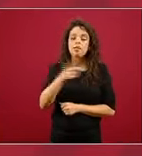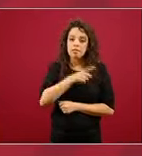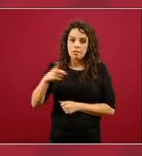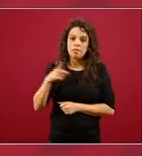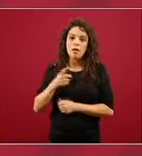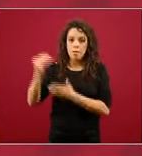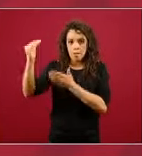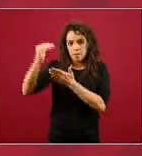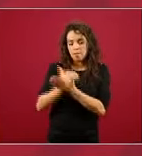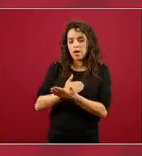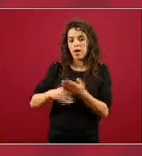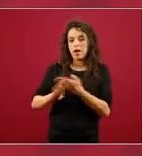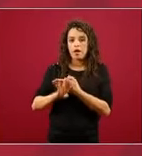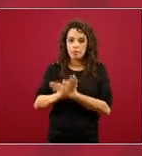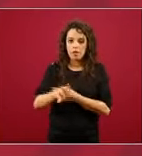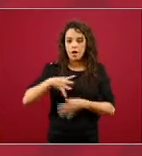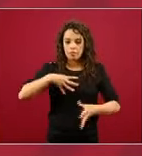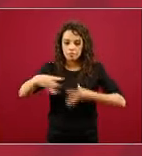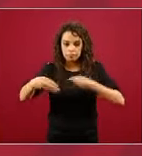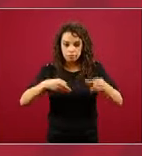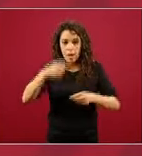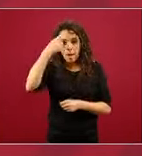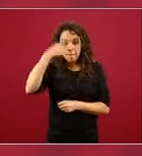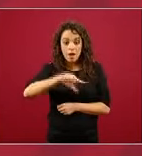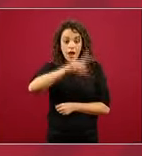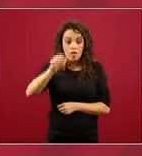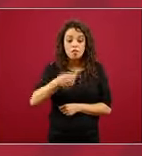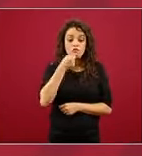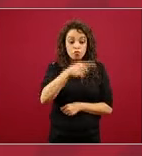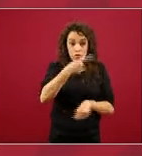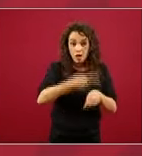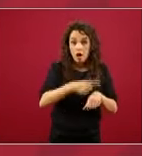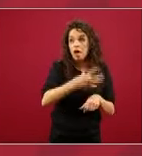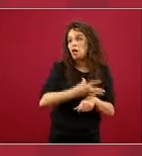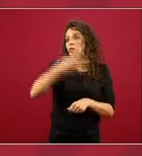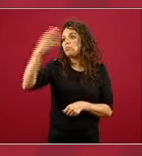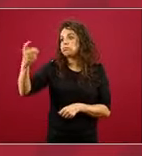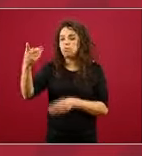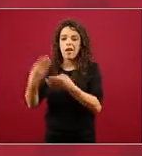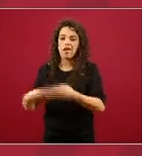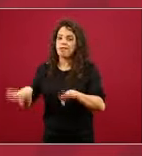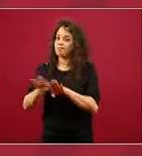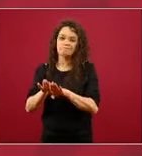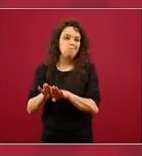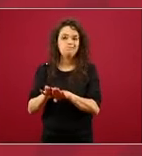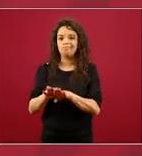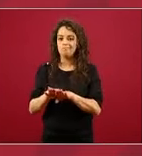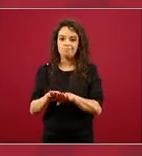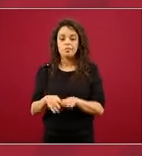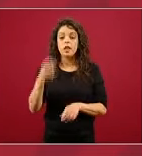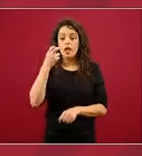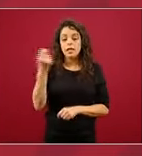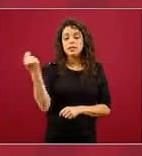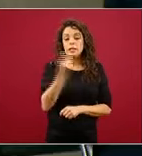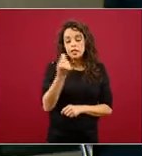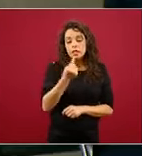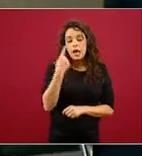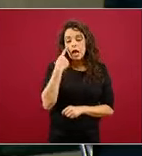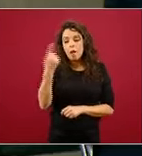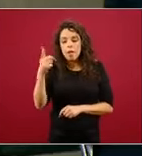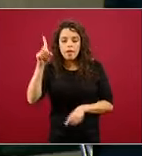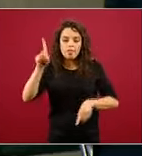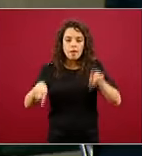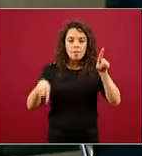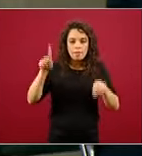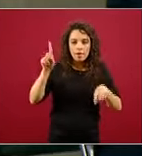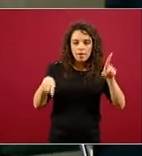propagarse al interior de los hogares. Esto todavía está en una fase de evaluación, mucho depende de cómo vaya